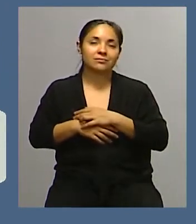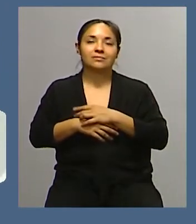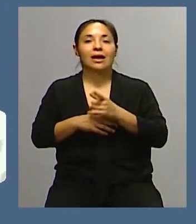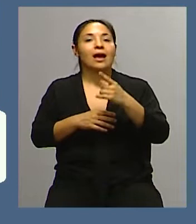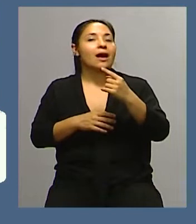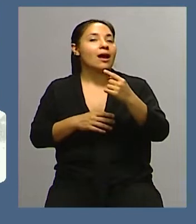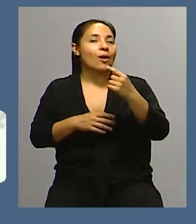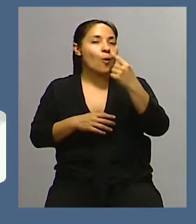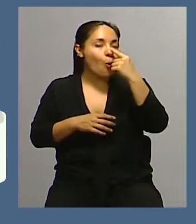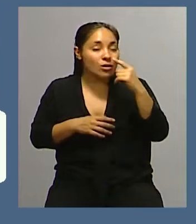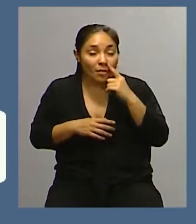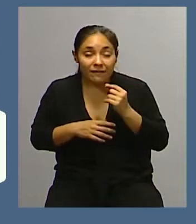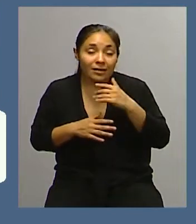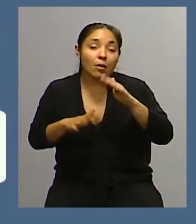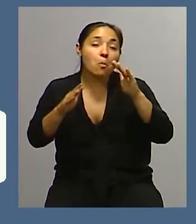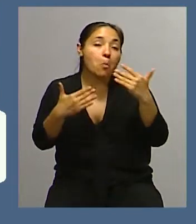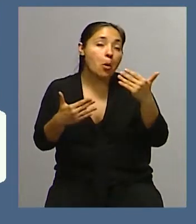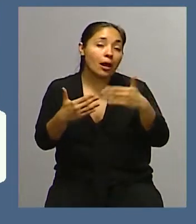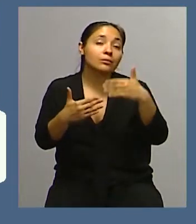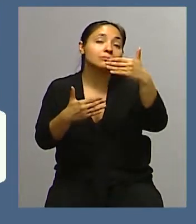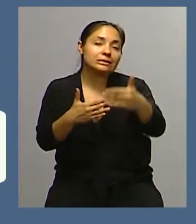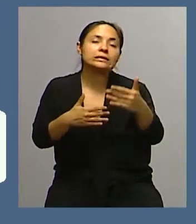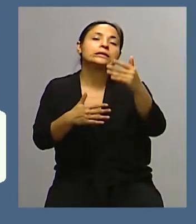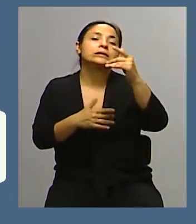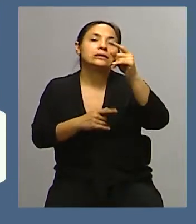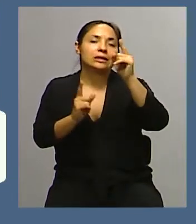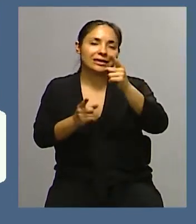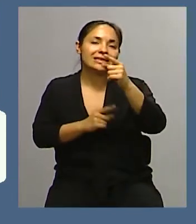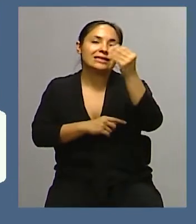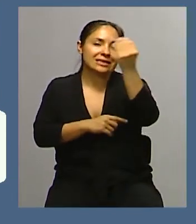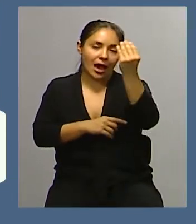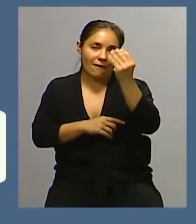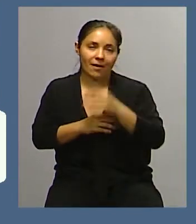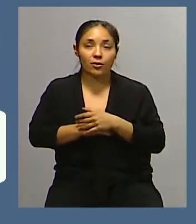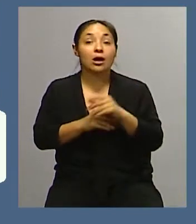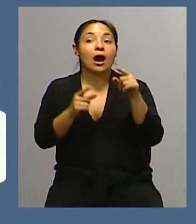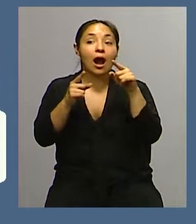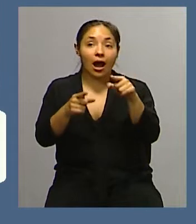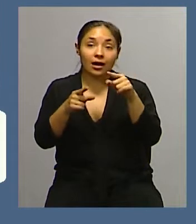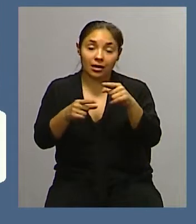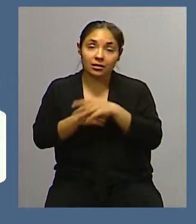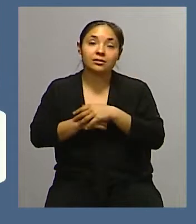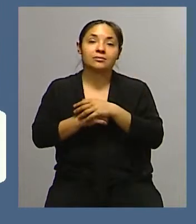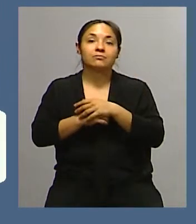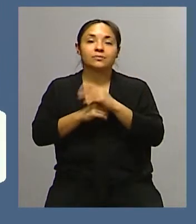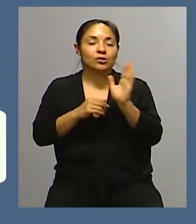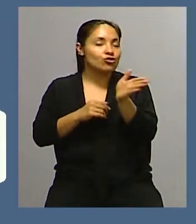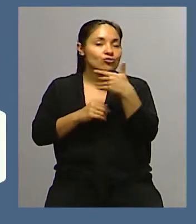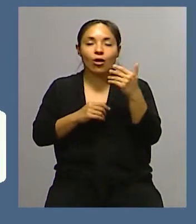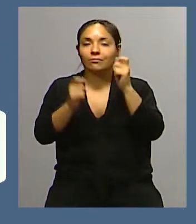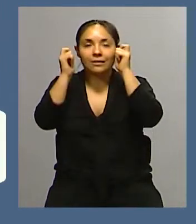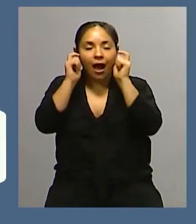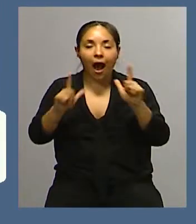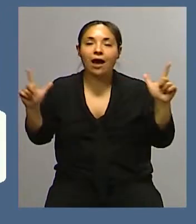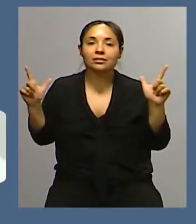previsto, sino que se espera que esta cumbre termine el sábado. Y ahí es donde tenemos muchas orejas y atención en